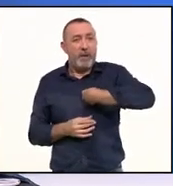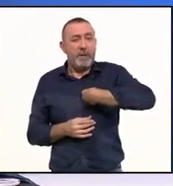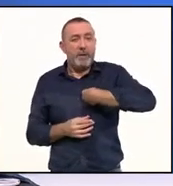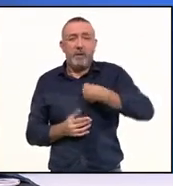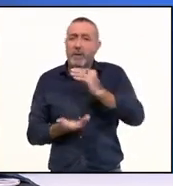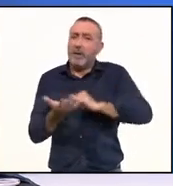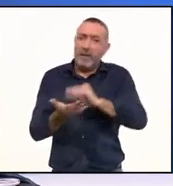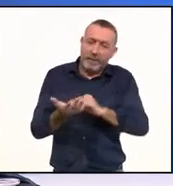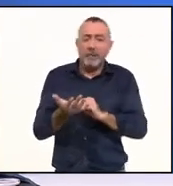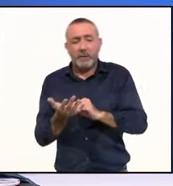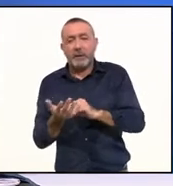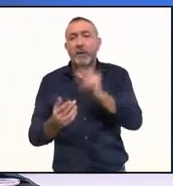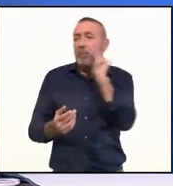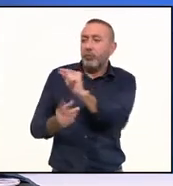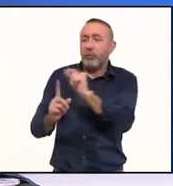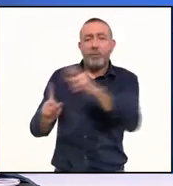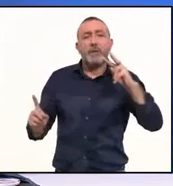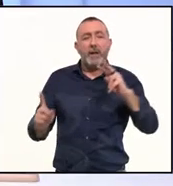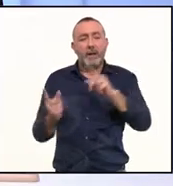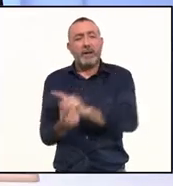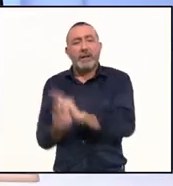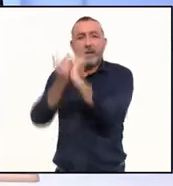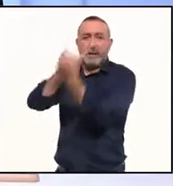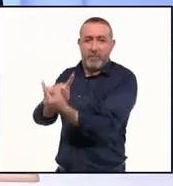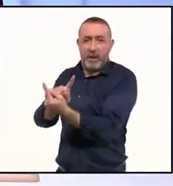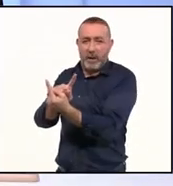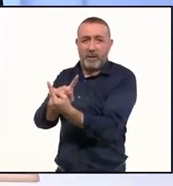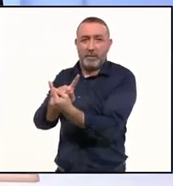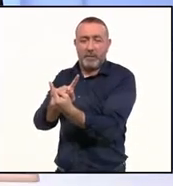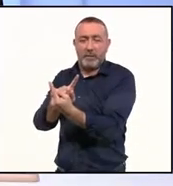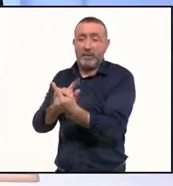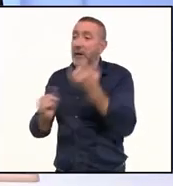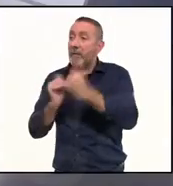de enfocar las campañas